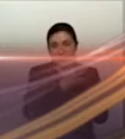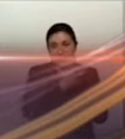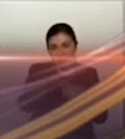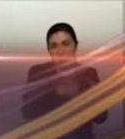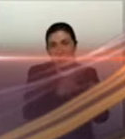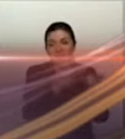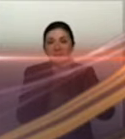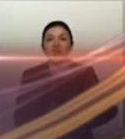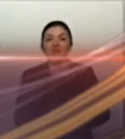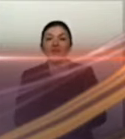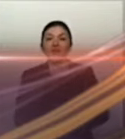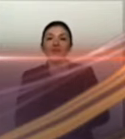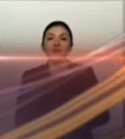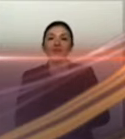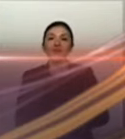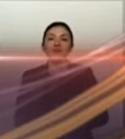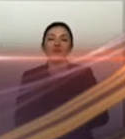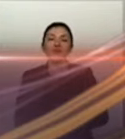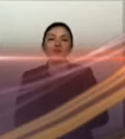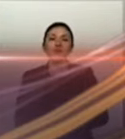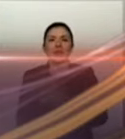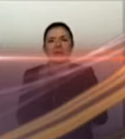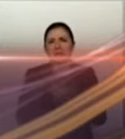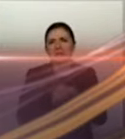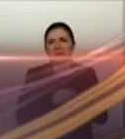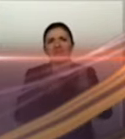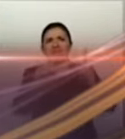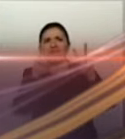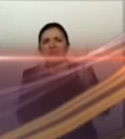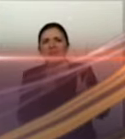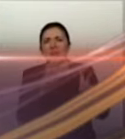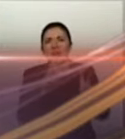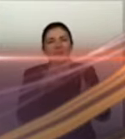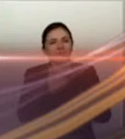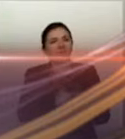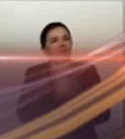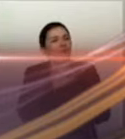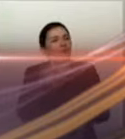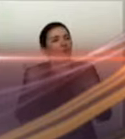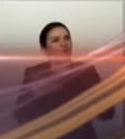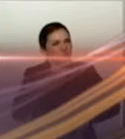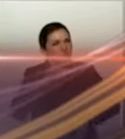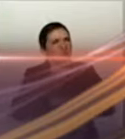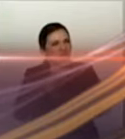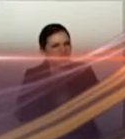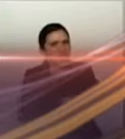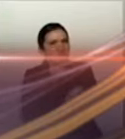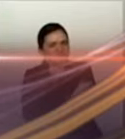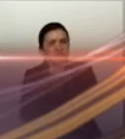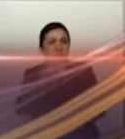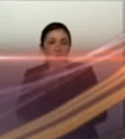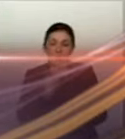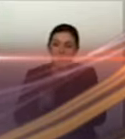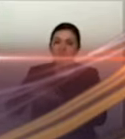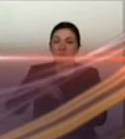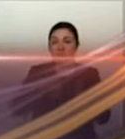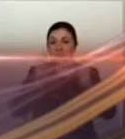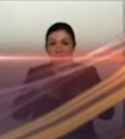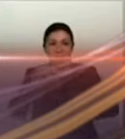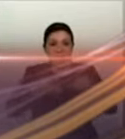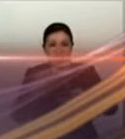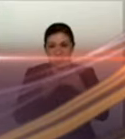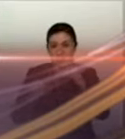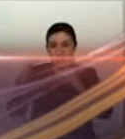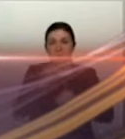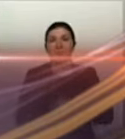mis litigios ante el Poder Judicial me conduzco con tanto respeto que no percibo ni el menor riesgo porque digan que no soy del